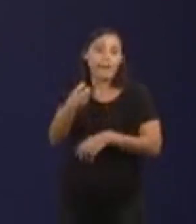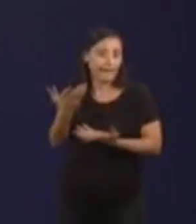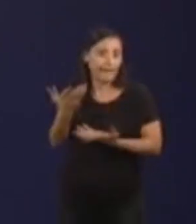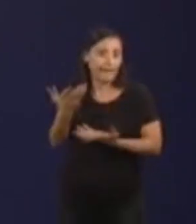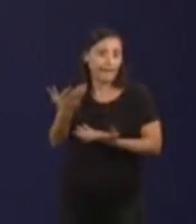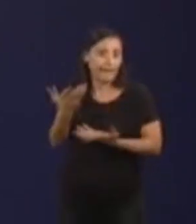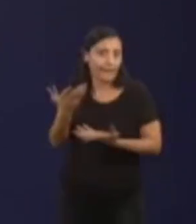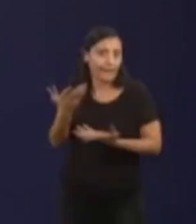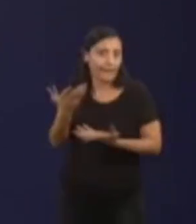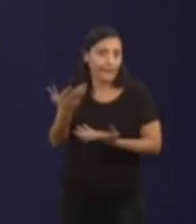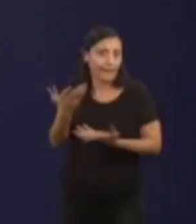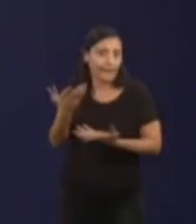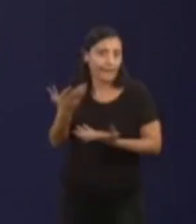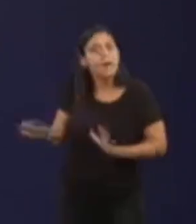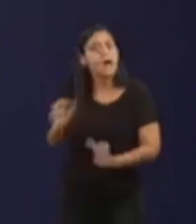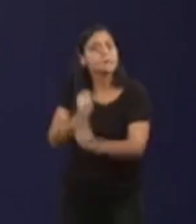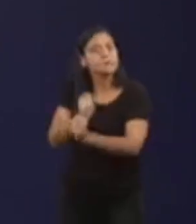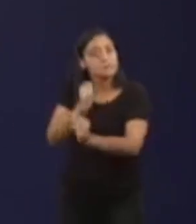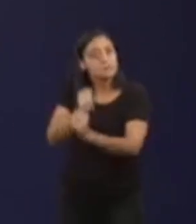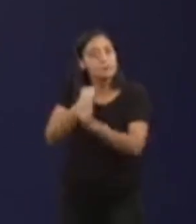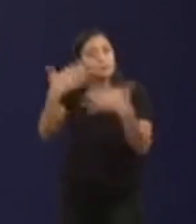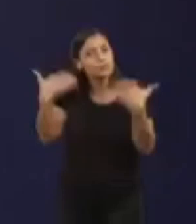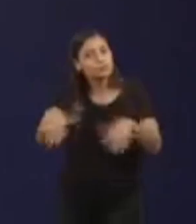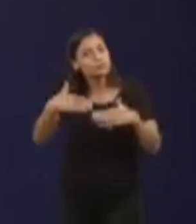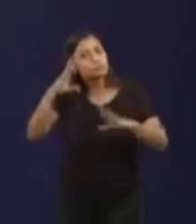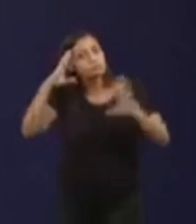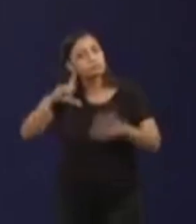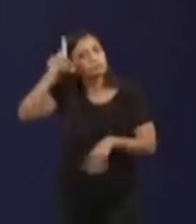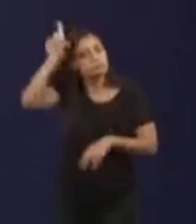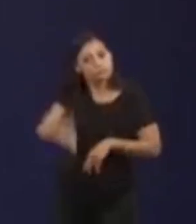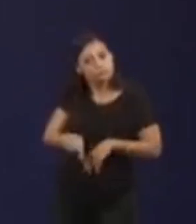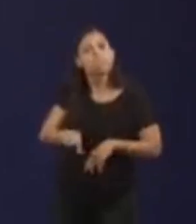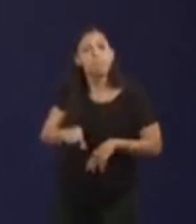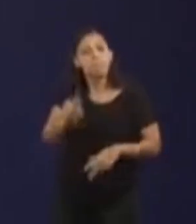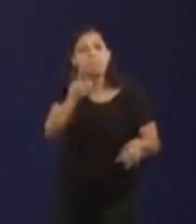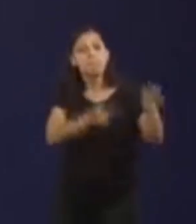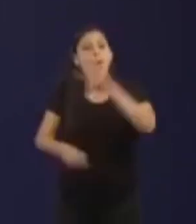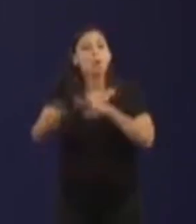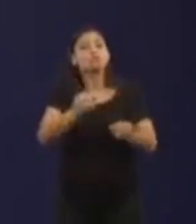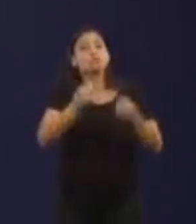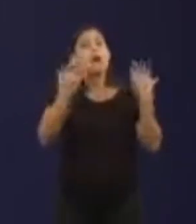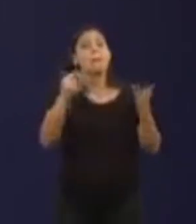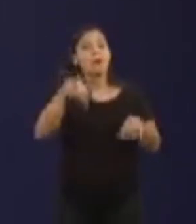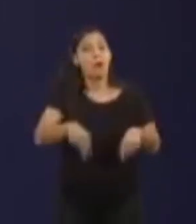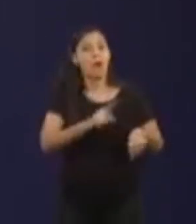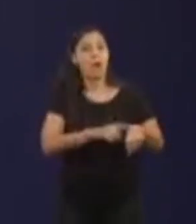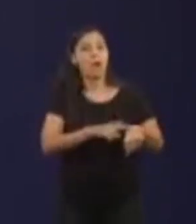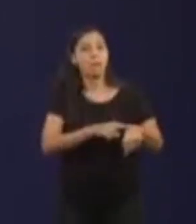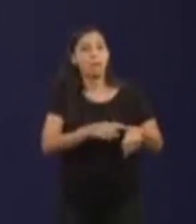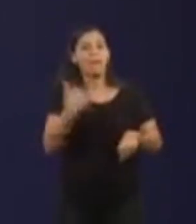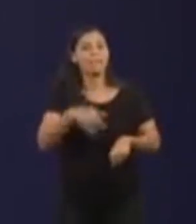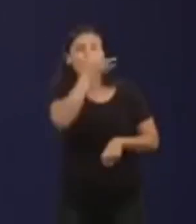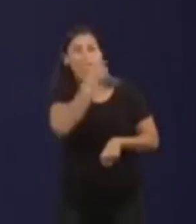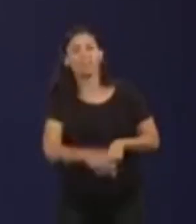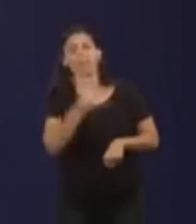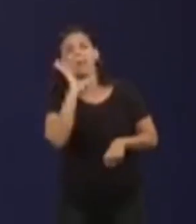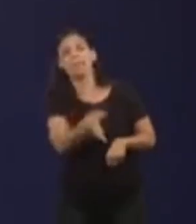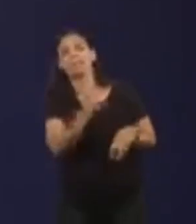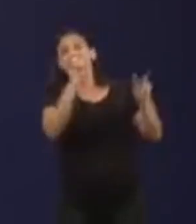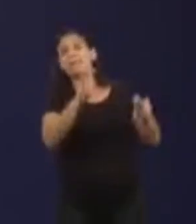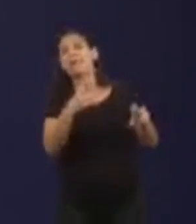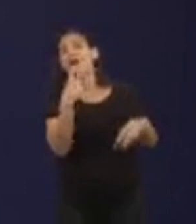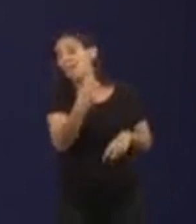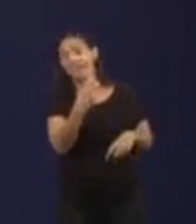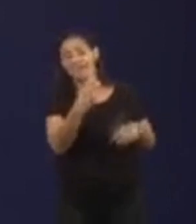está trabajando incansablemente para efectivamente corregir este gran desastre que es la República Argentina en materia energética por lo